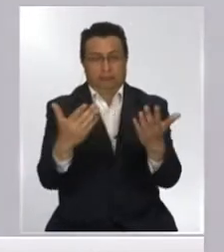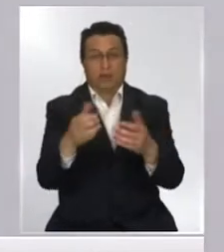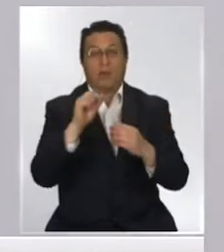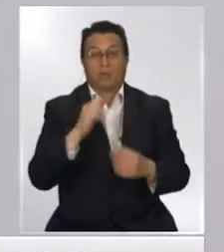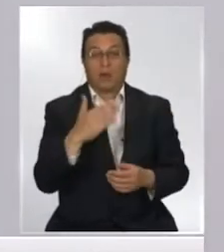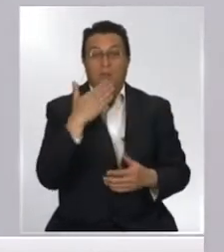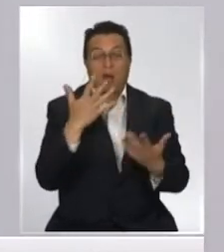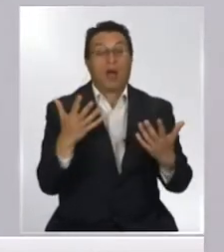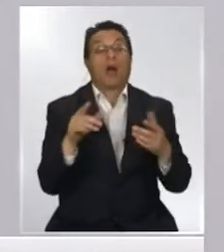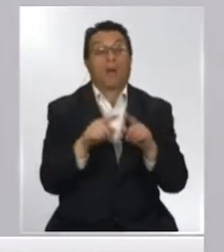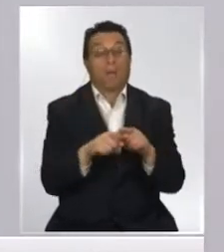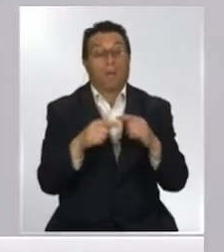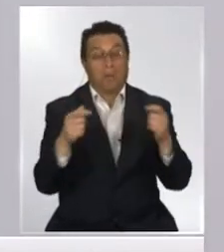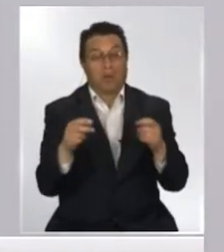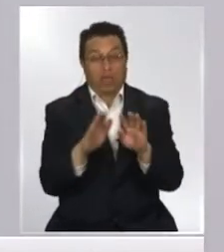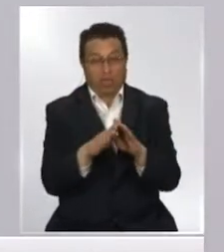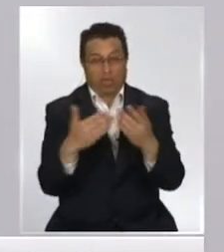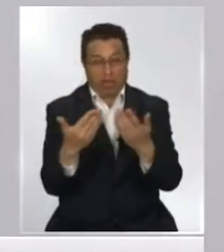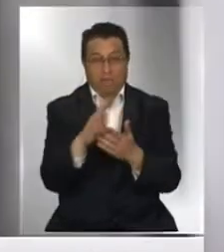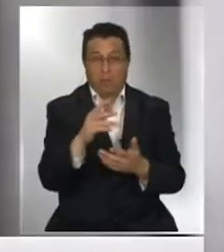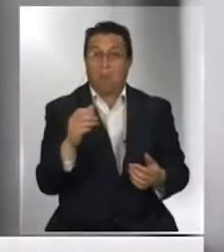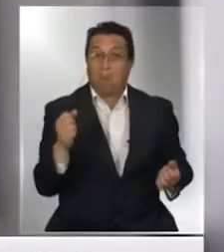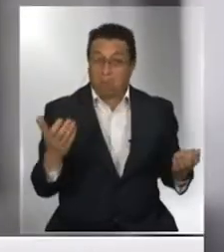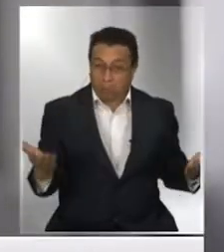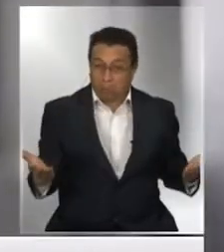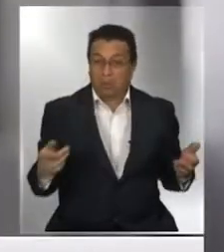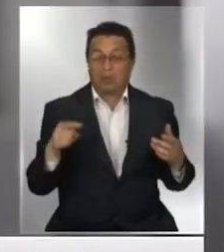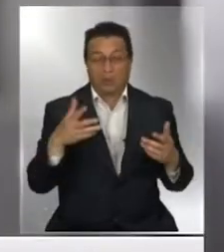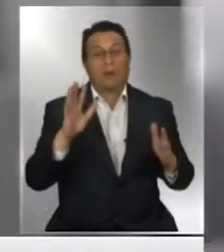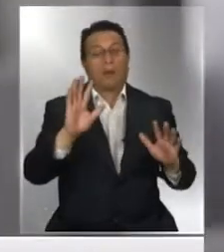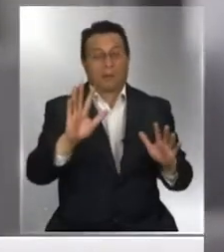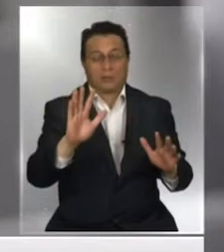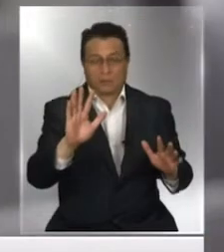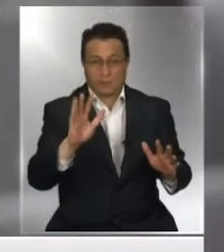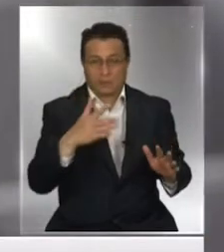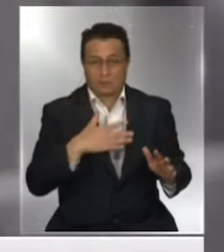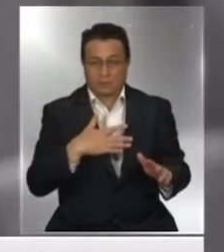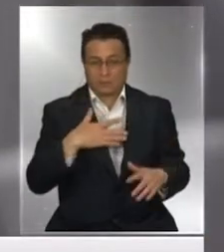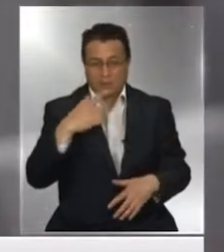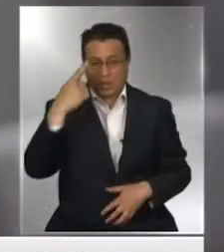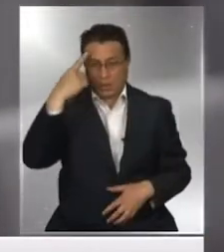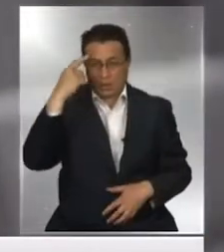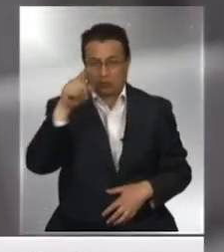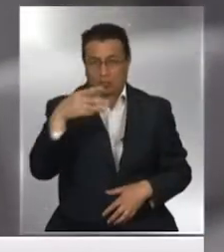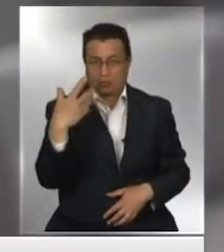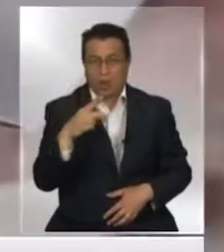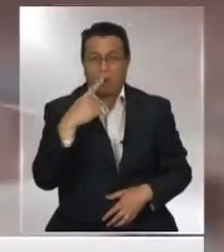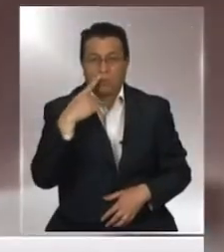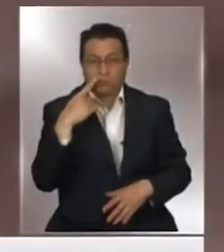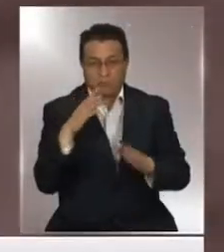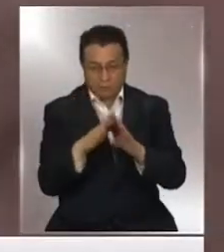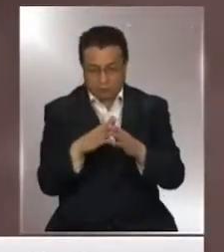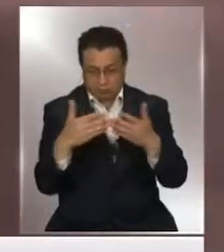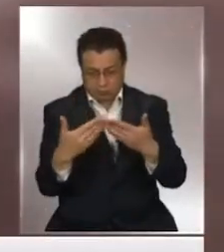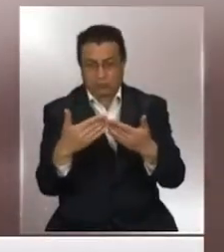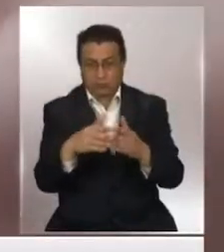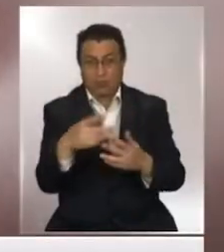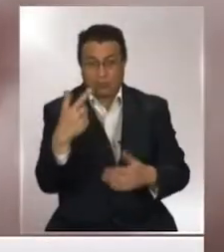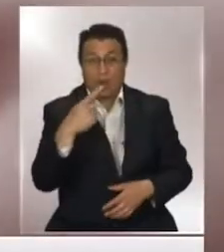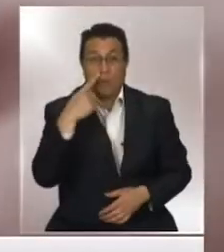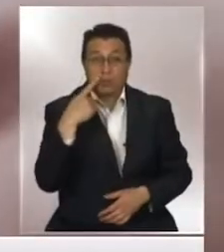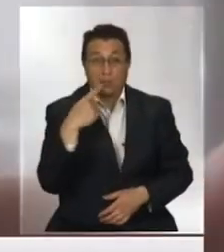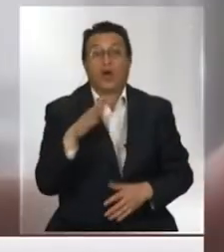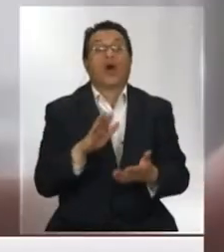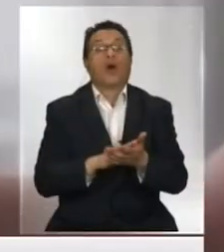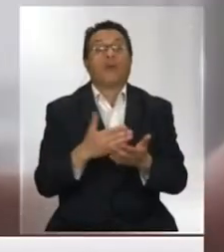pantallas básicamente que se doblan. Sin embargo, perdona, sí. Yo creo que tú has probado teléfonos de pantalla flexible, sí. Lo has tenido en la mano. ¿Qué tal?